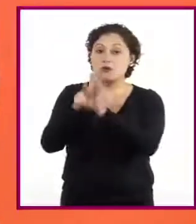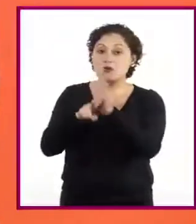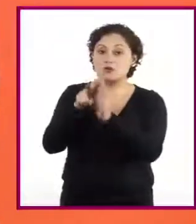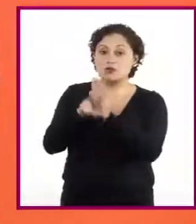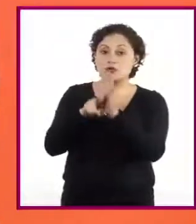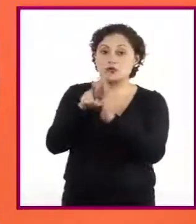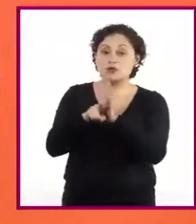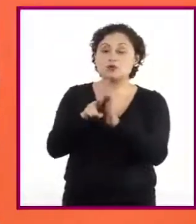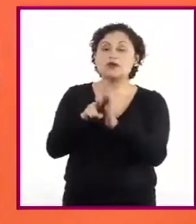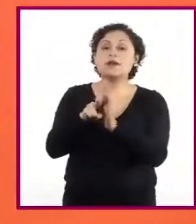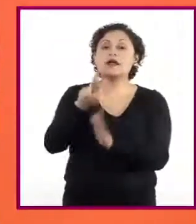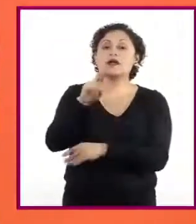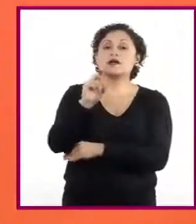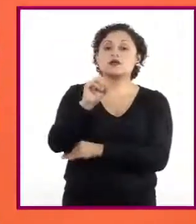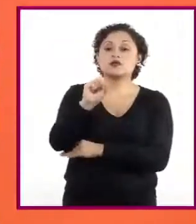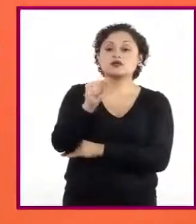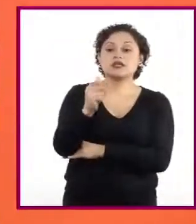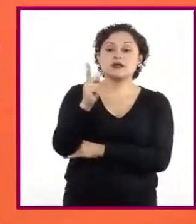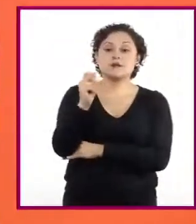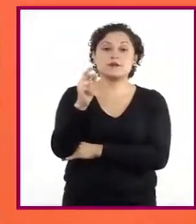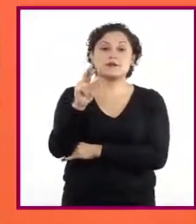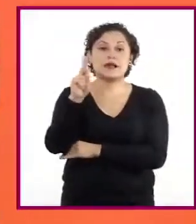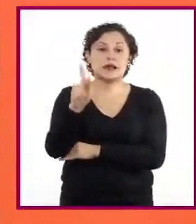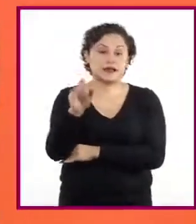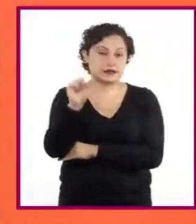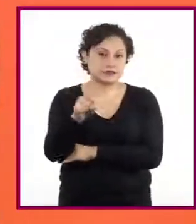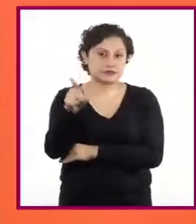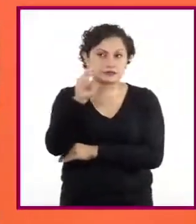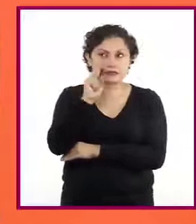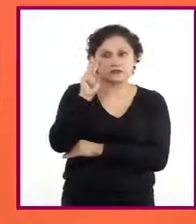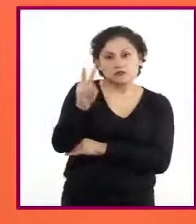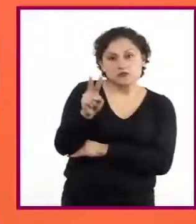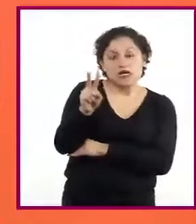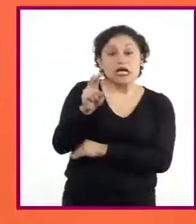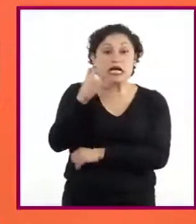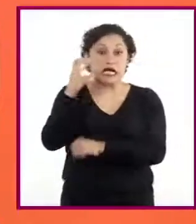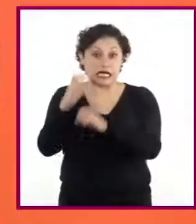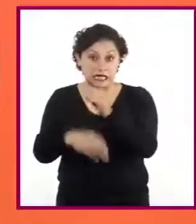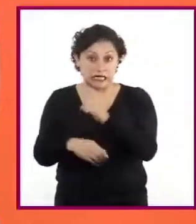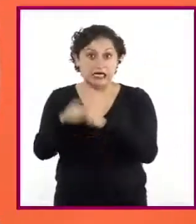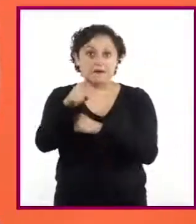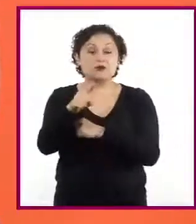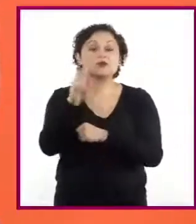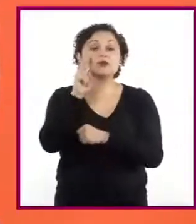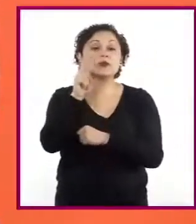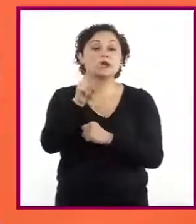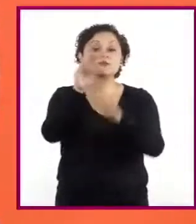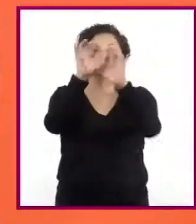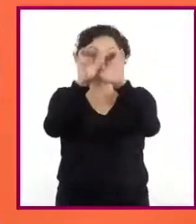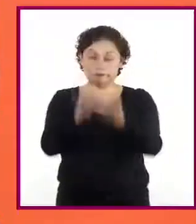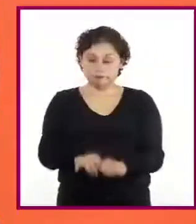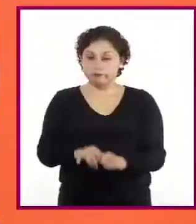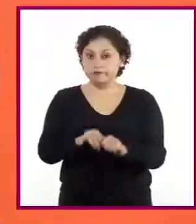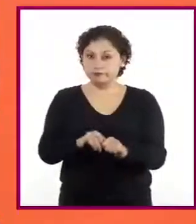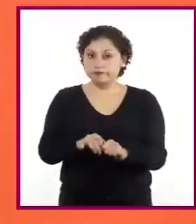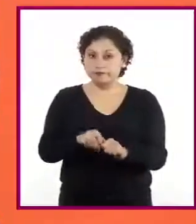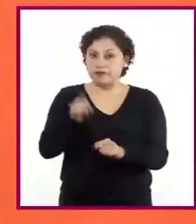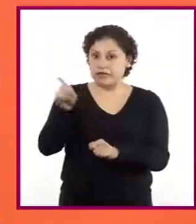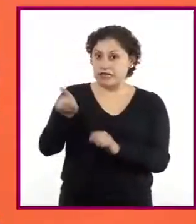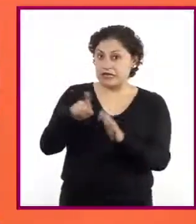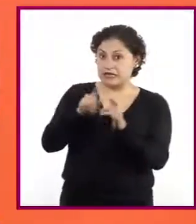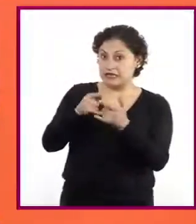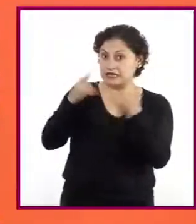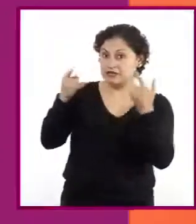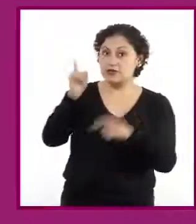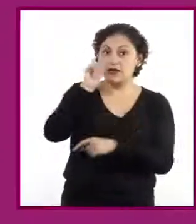Parks, con el que realizarán un breve ejercicio al final. No pierdan detalle de este video en torno a una mujer